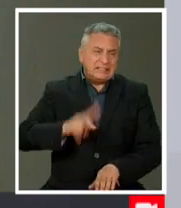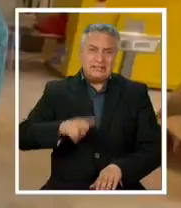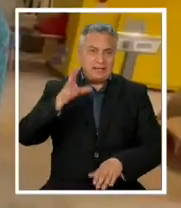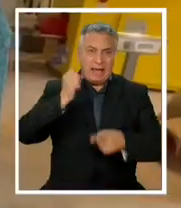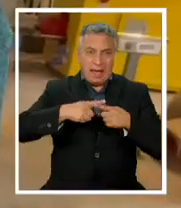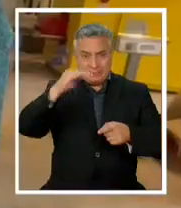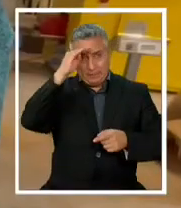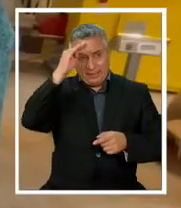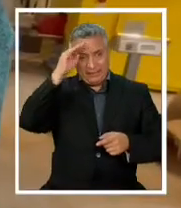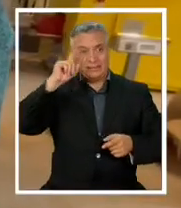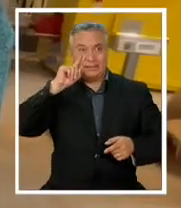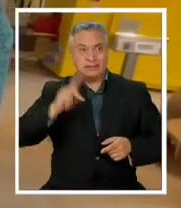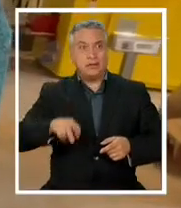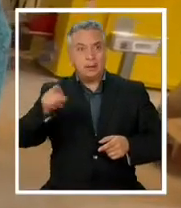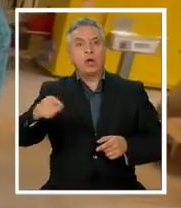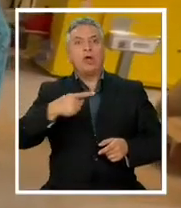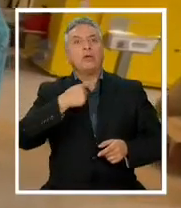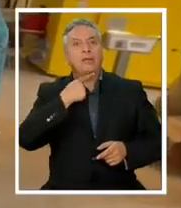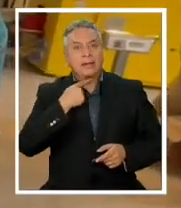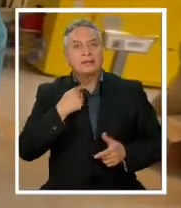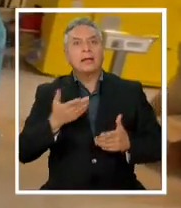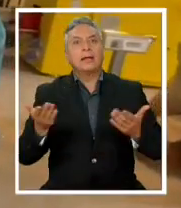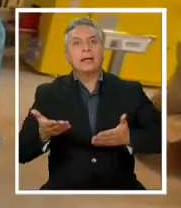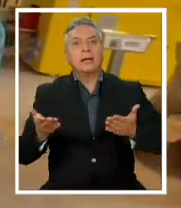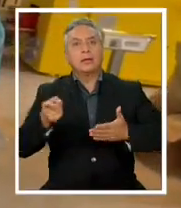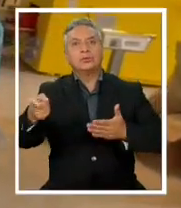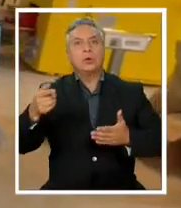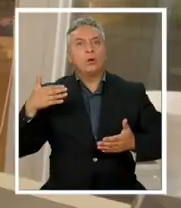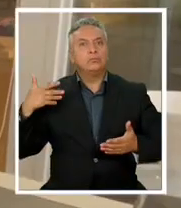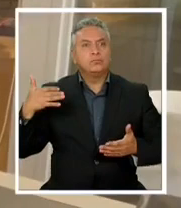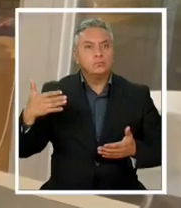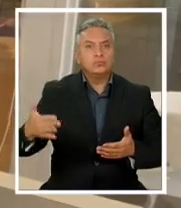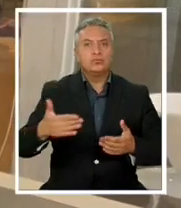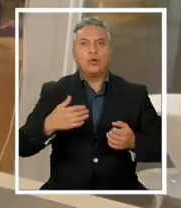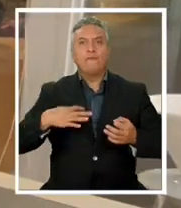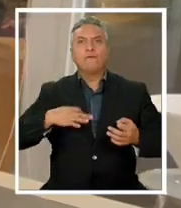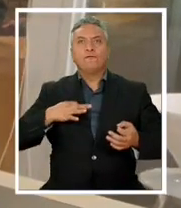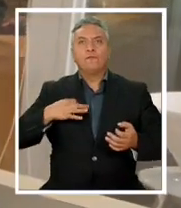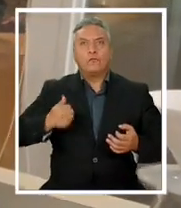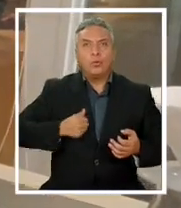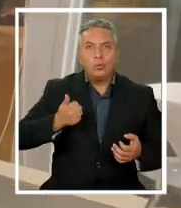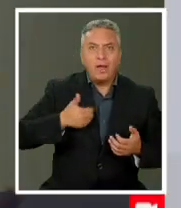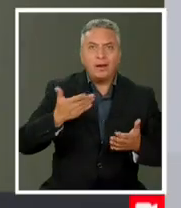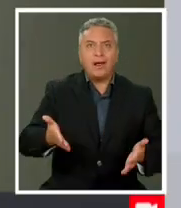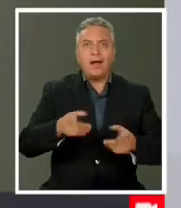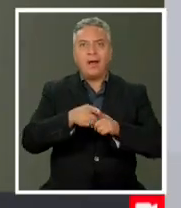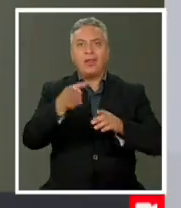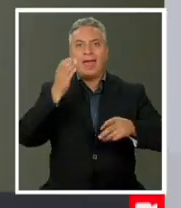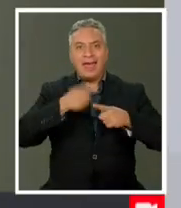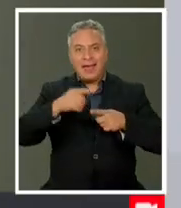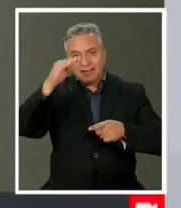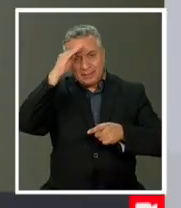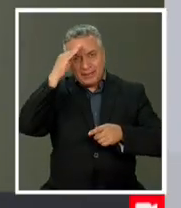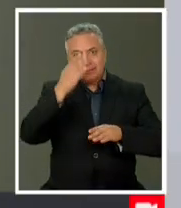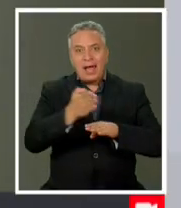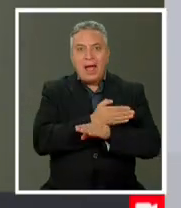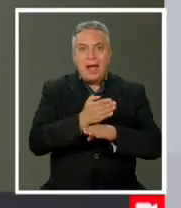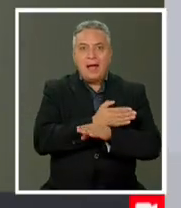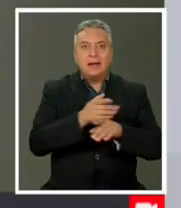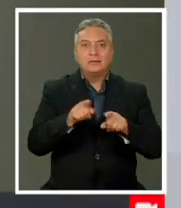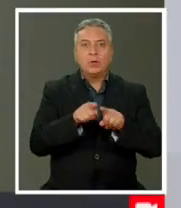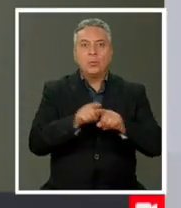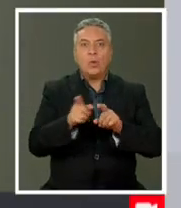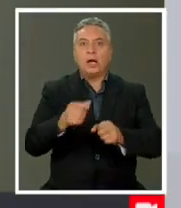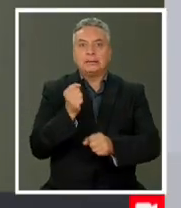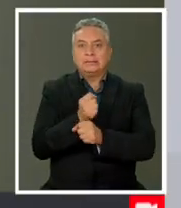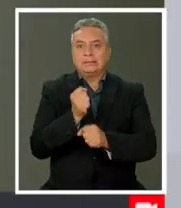pero sí les interesa saber qué han hecho ellos también en su trayectoria, como voluntariado, como experiencia previa a lo que tenga que ver con la